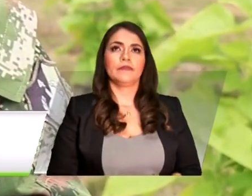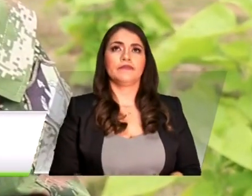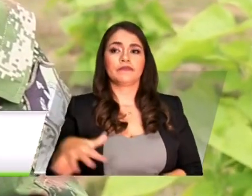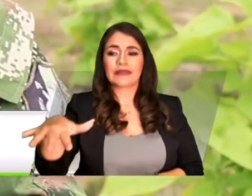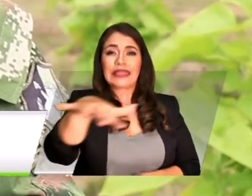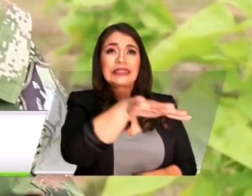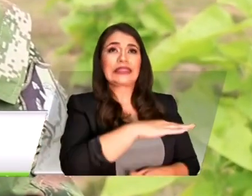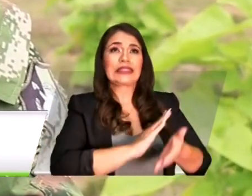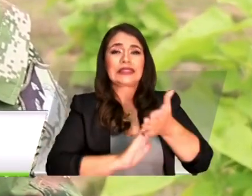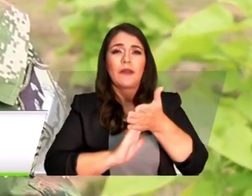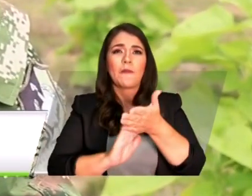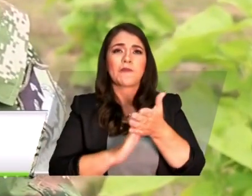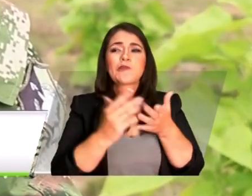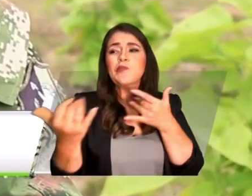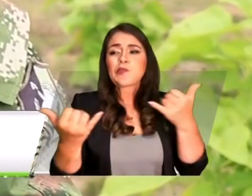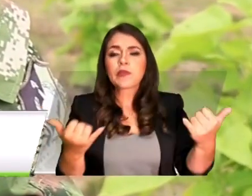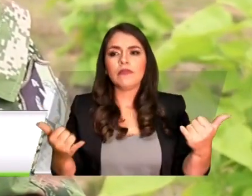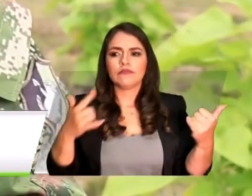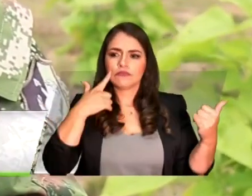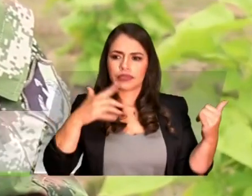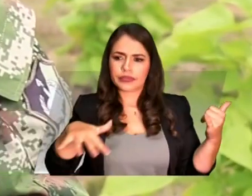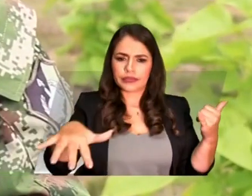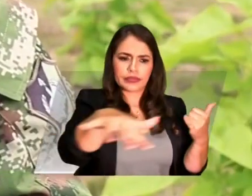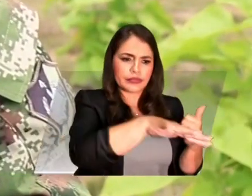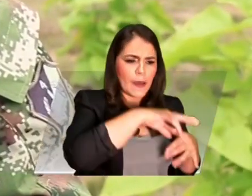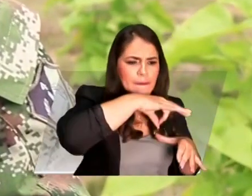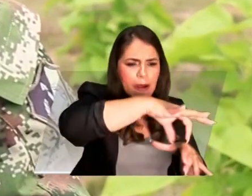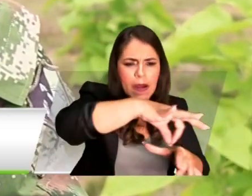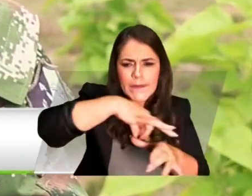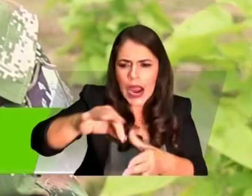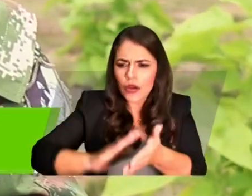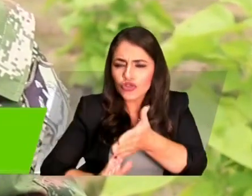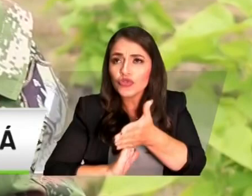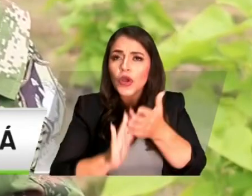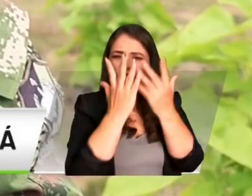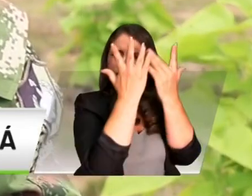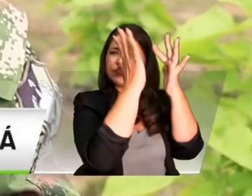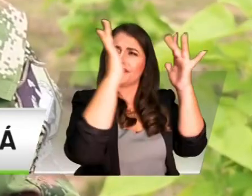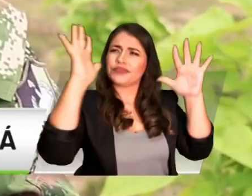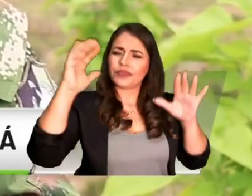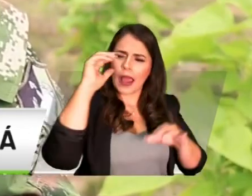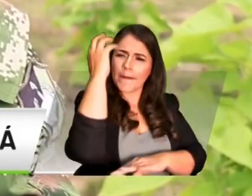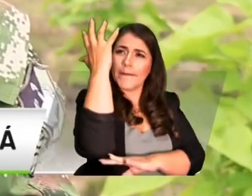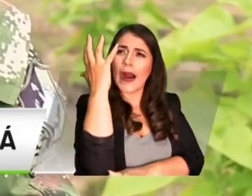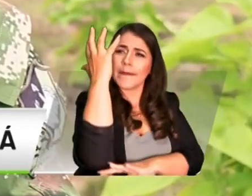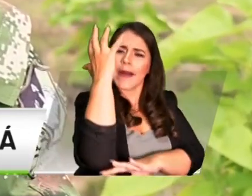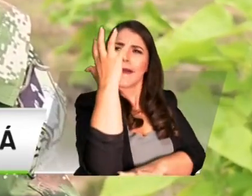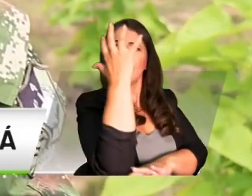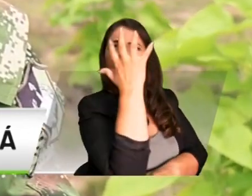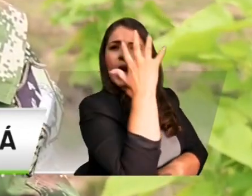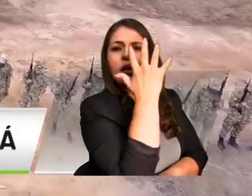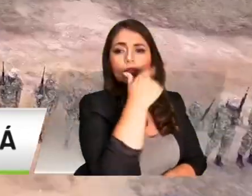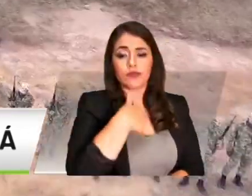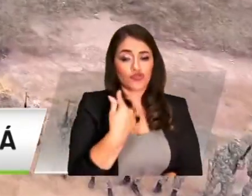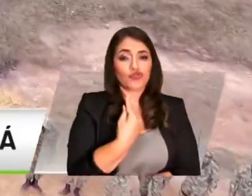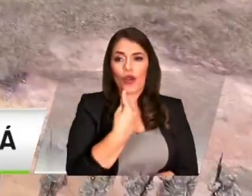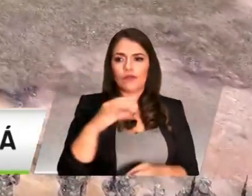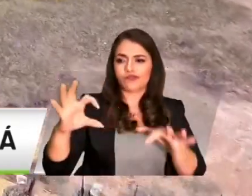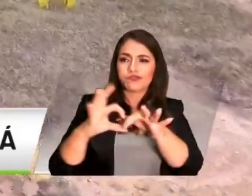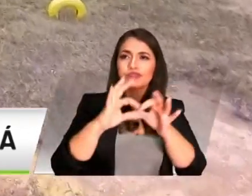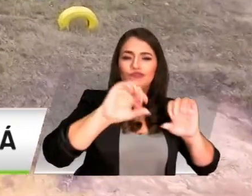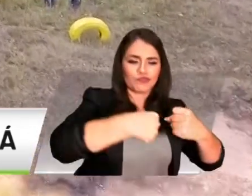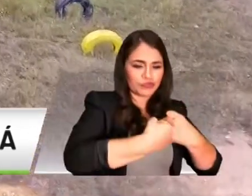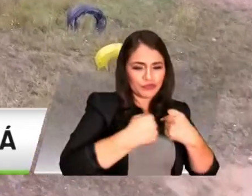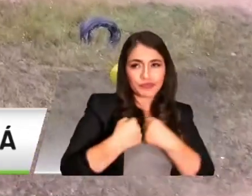ecológicos, sistemas estratégicos de la nación, hacer siembra de árboles en compañía de autoridades civiles. Uno de los